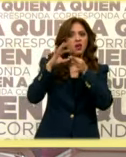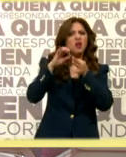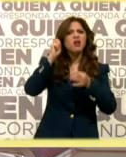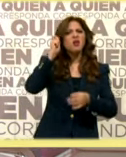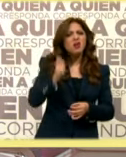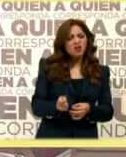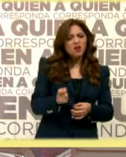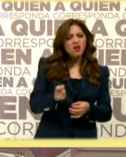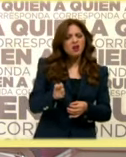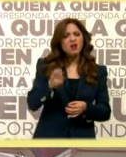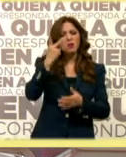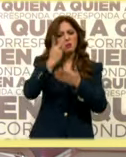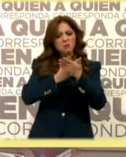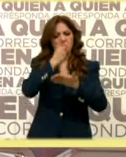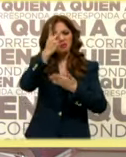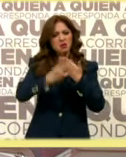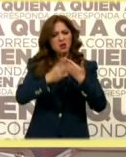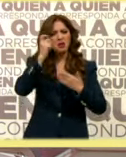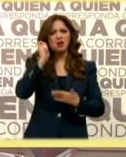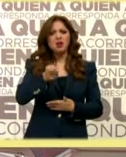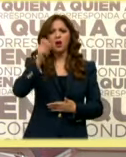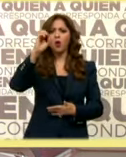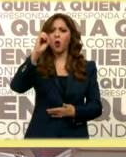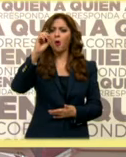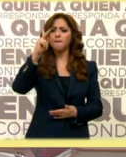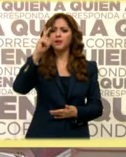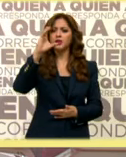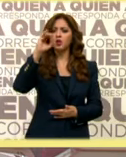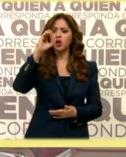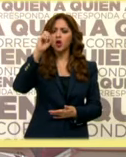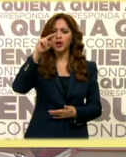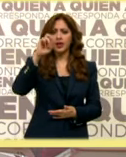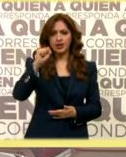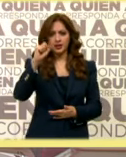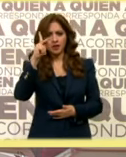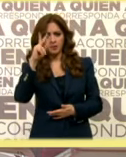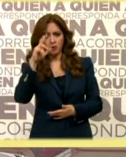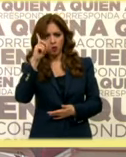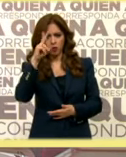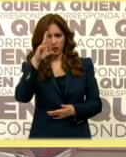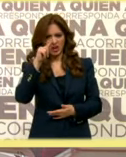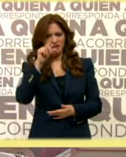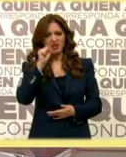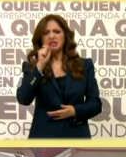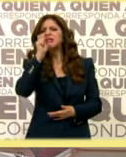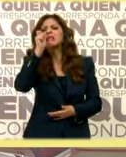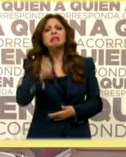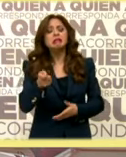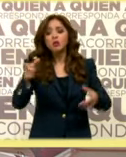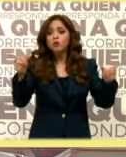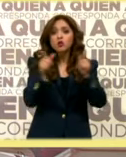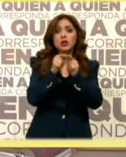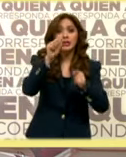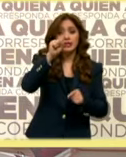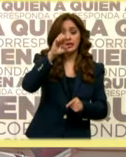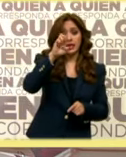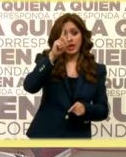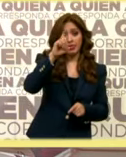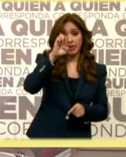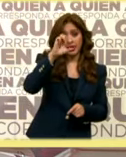Opciones Productivas. Opciones Productivas. Esto es de CedeSol. Están apoyando el desarrollo de proyectos